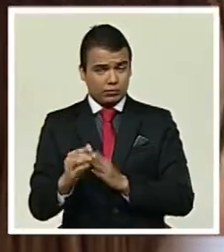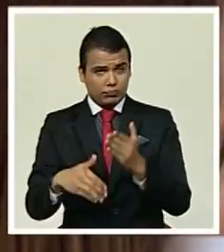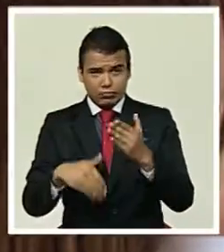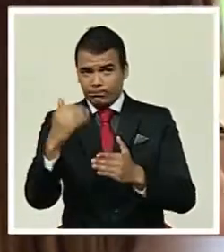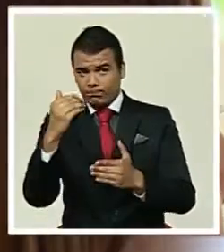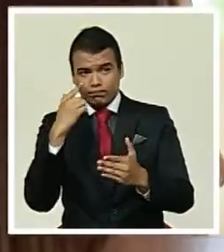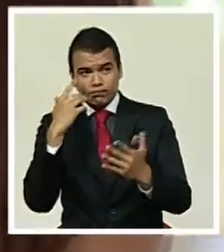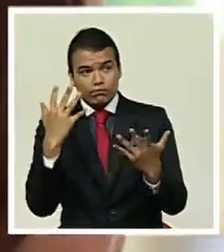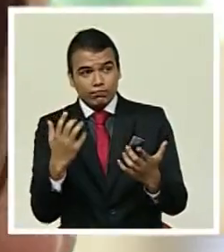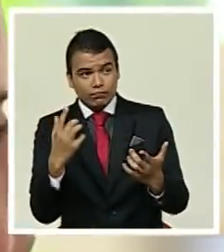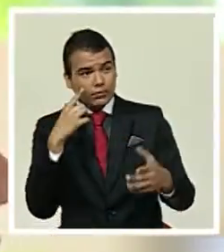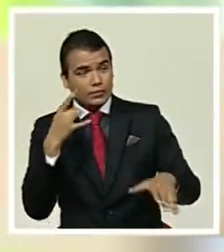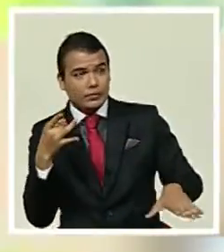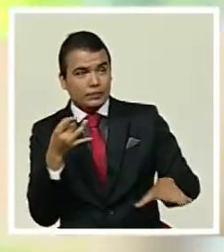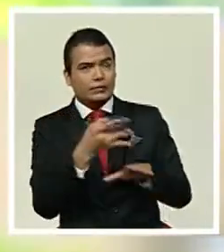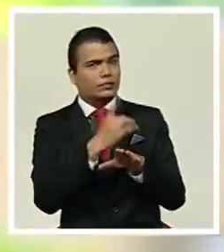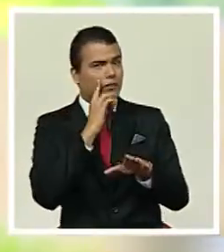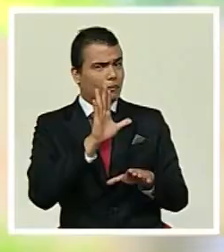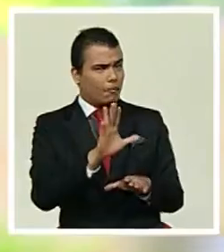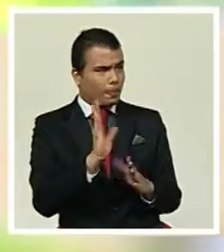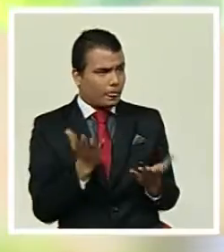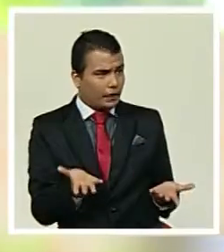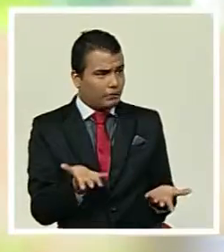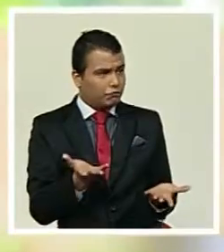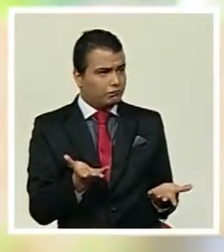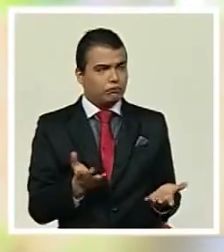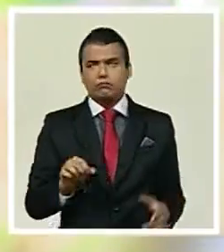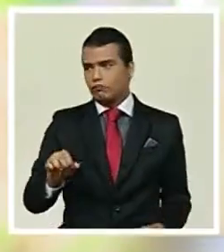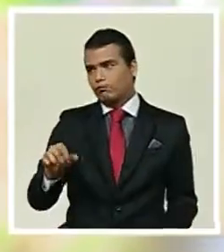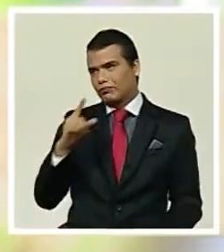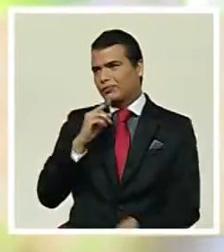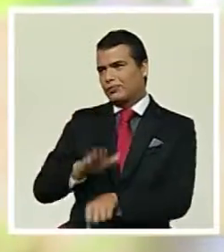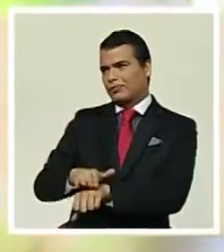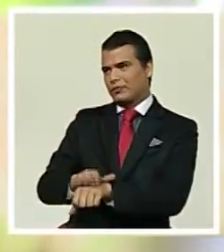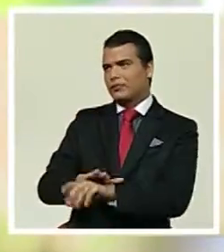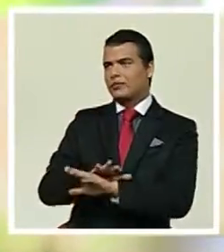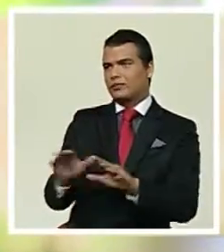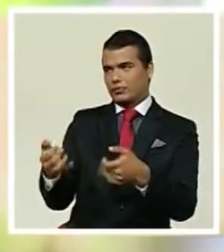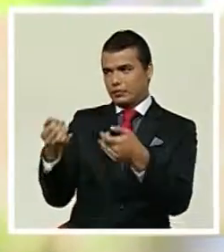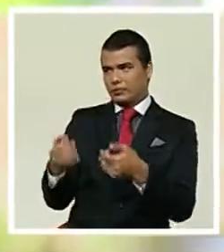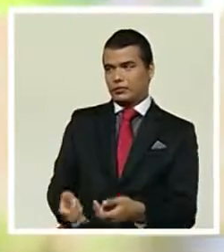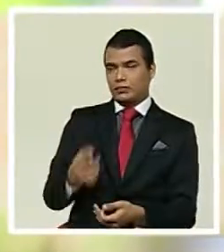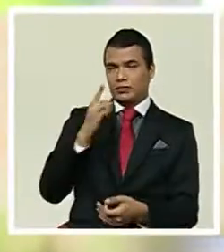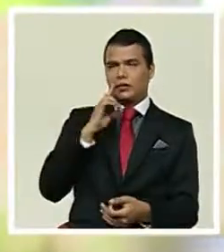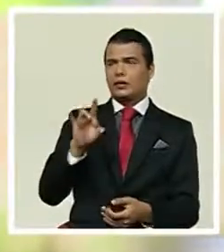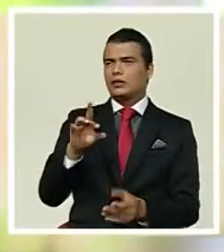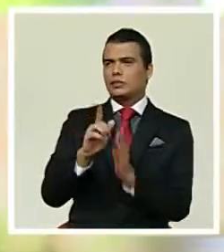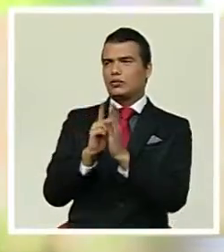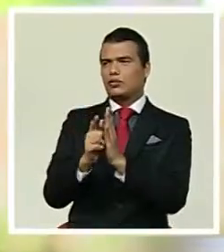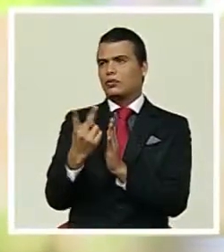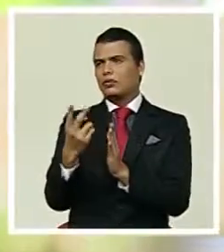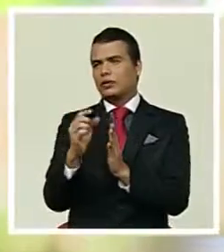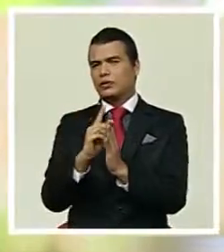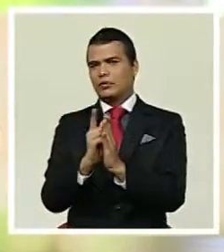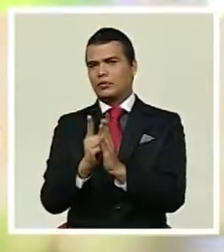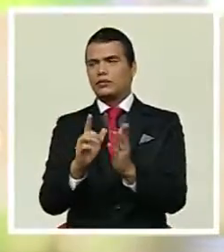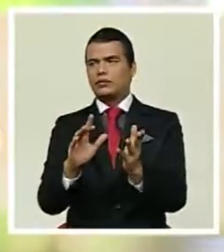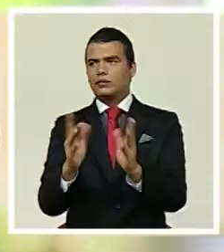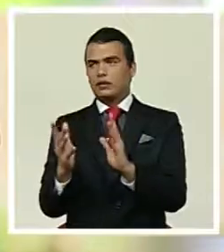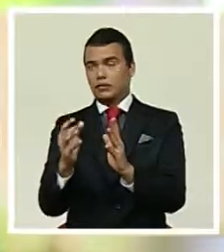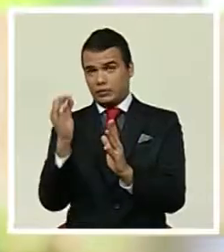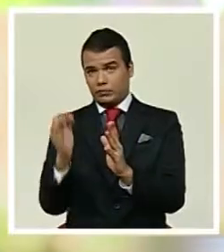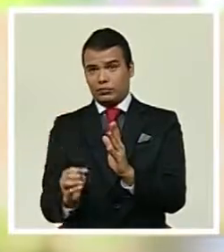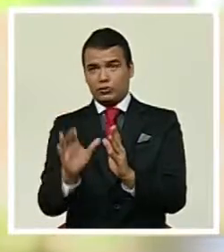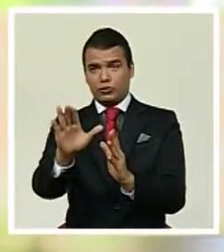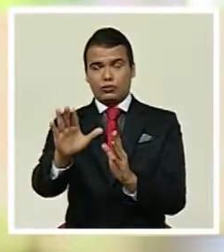minuto buscando el arco contrario? Sí, tú lo has dicho, tenemos que estar bien parados los primeros 15, 20 minutos que seguramente van a ir como